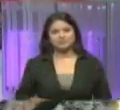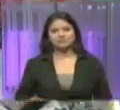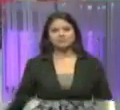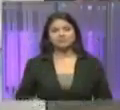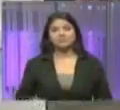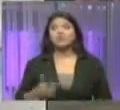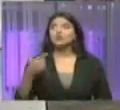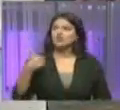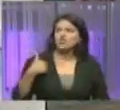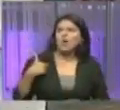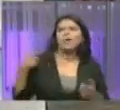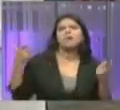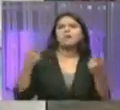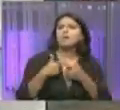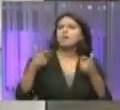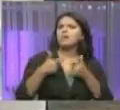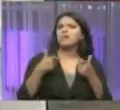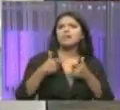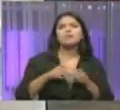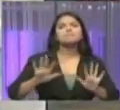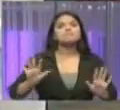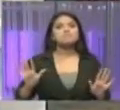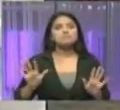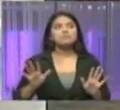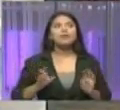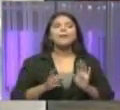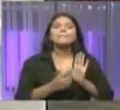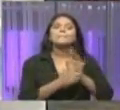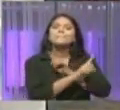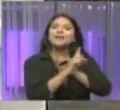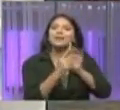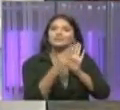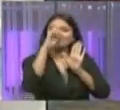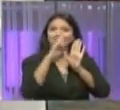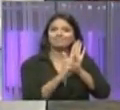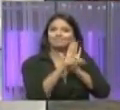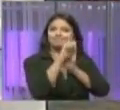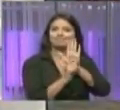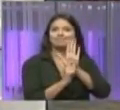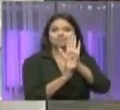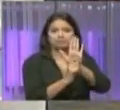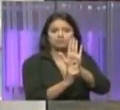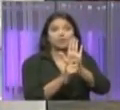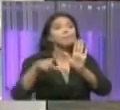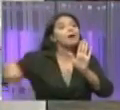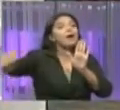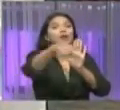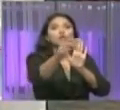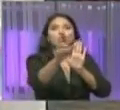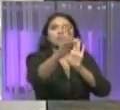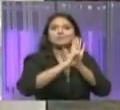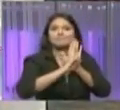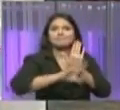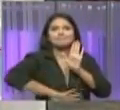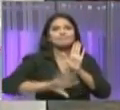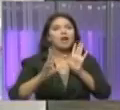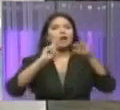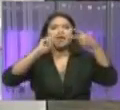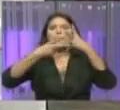Yo peleo en el campo de la Constitución y las leyes para hacerlas cumplir, en el campo de la